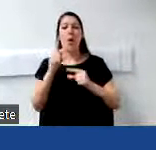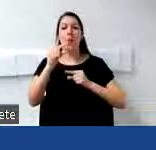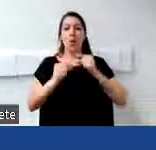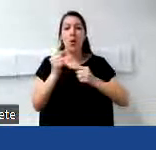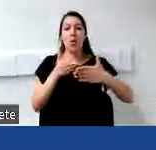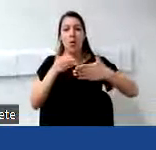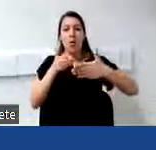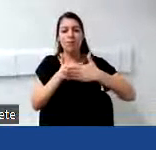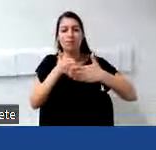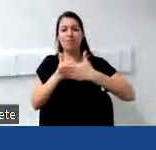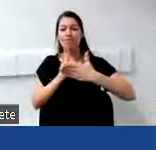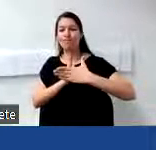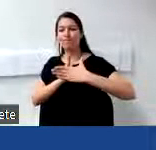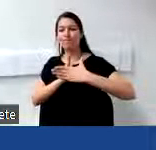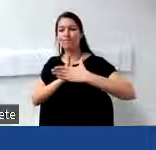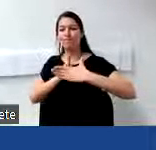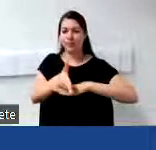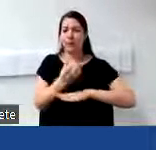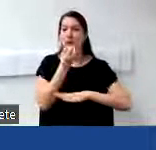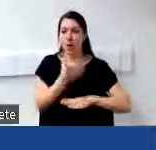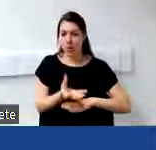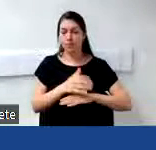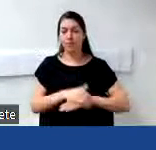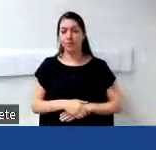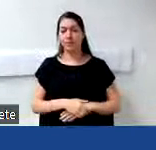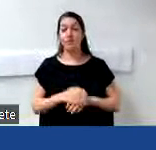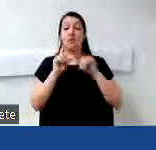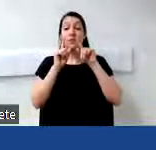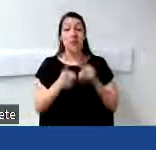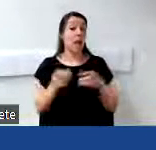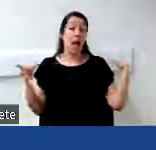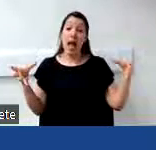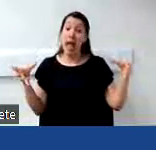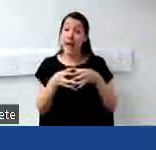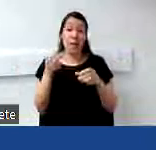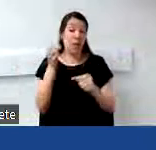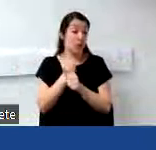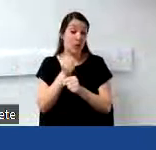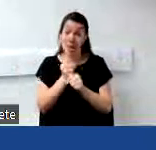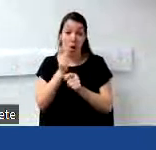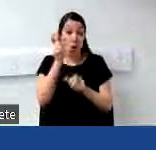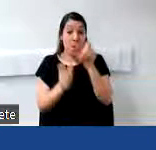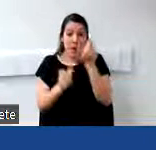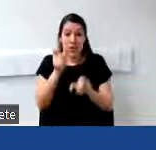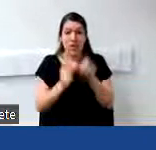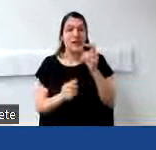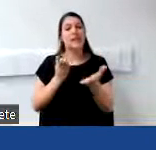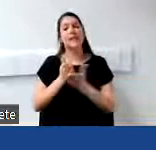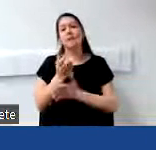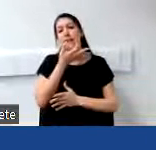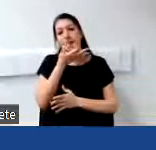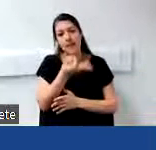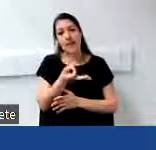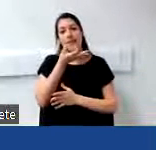disminuyan, para que no haya barreras. Y bueno, y preparar al equipo de trabajo, ¿no? Es algo que se menciona y siempre se sigue mencionando, que es,